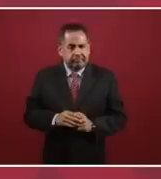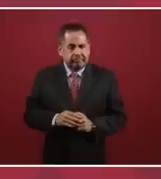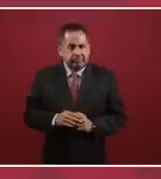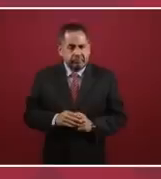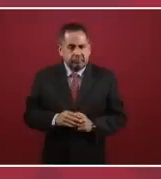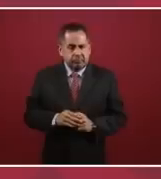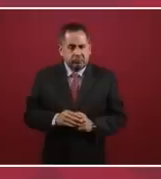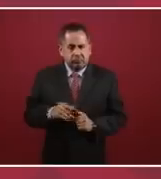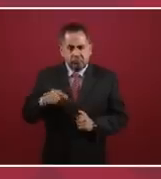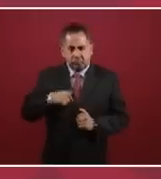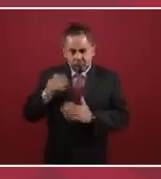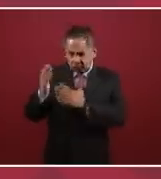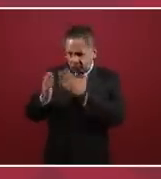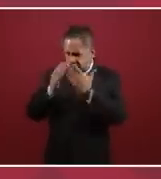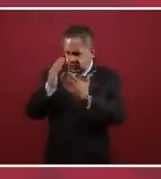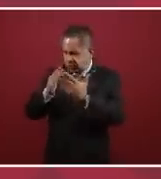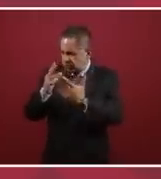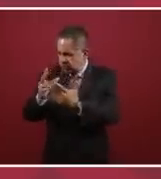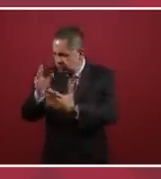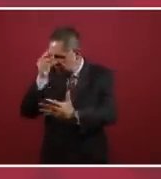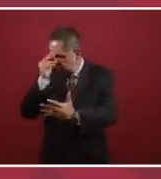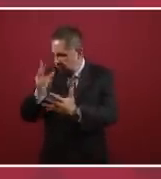el estudio y las lecciones